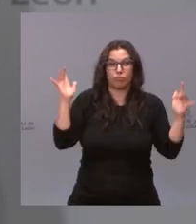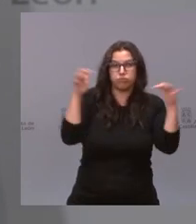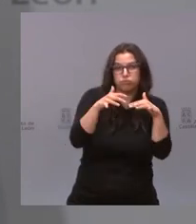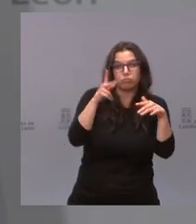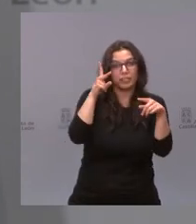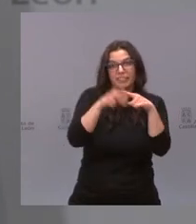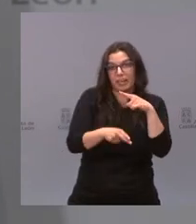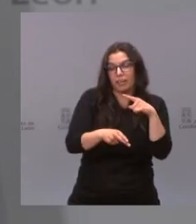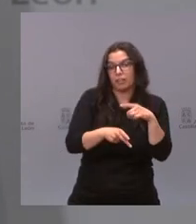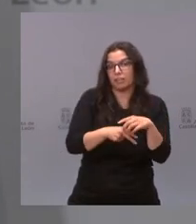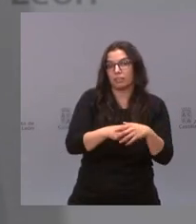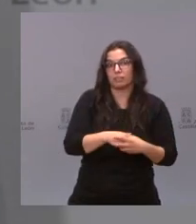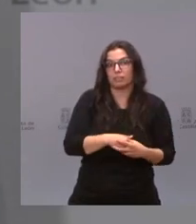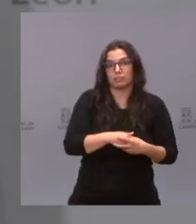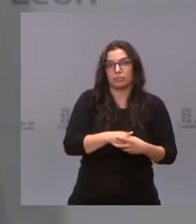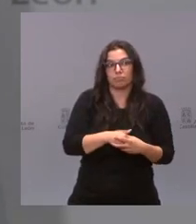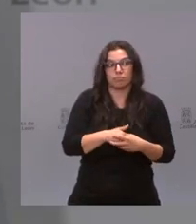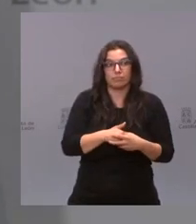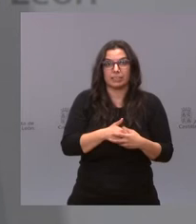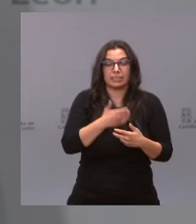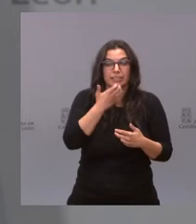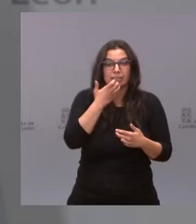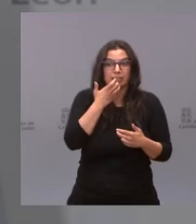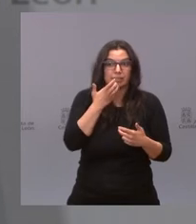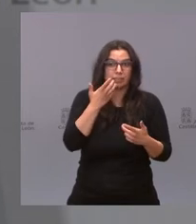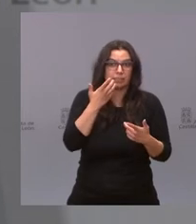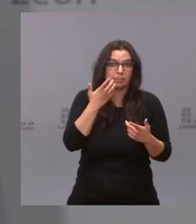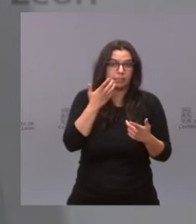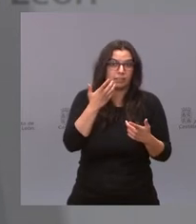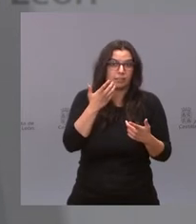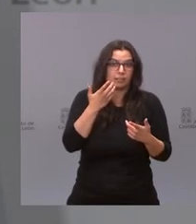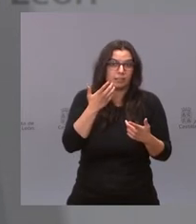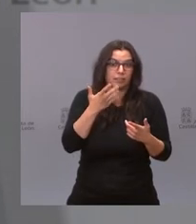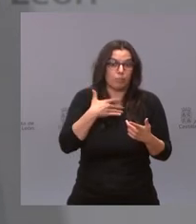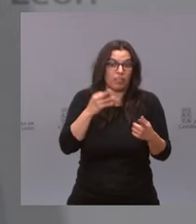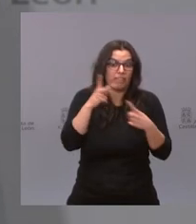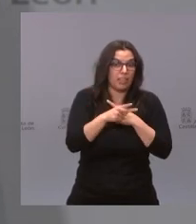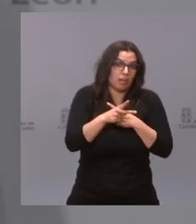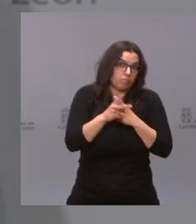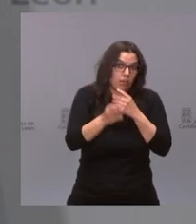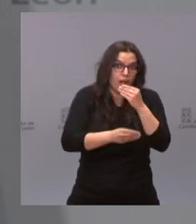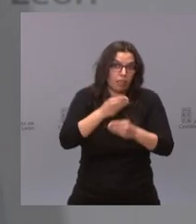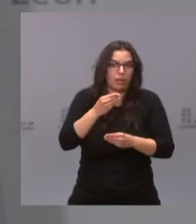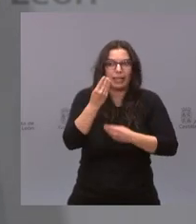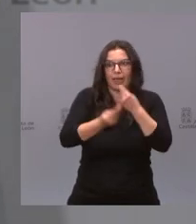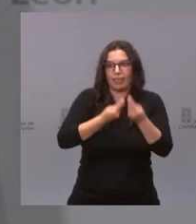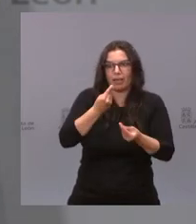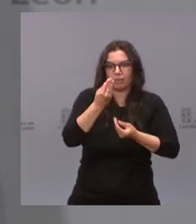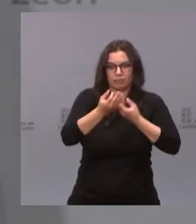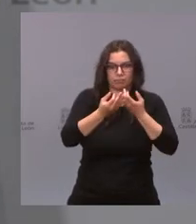aglomeraciones de personas siempre que pueda evitarse y hacer las cosas de forma